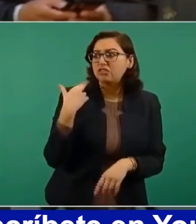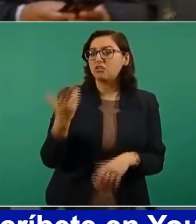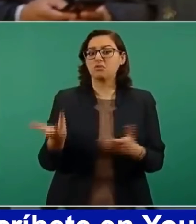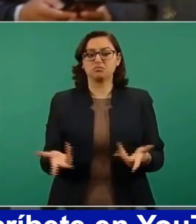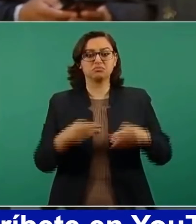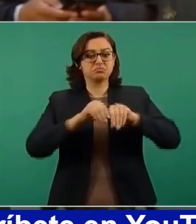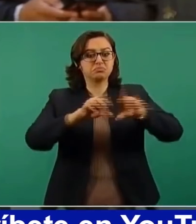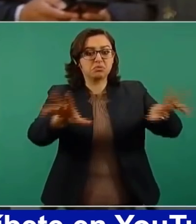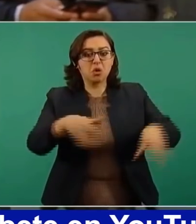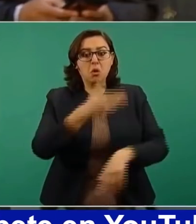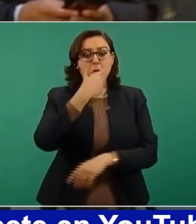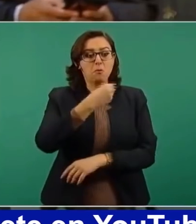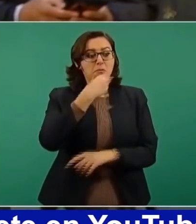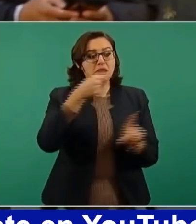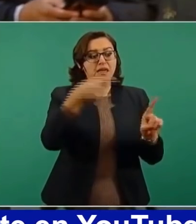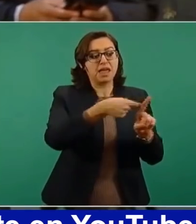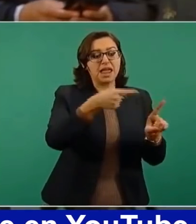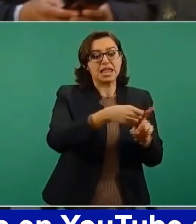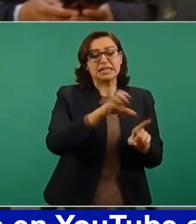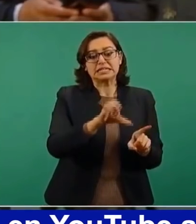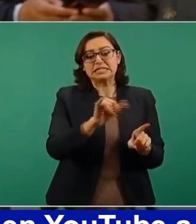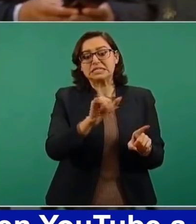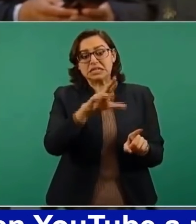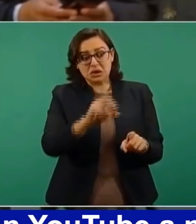Ciro no habla de esto,